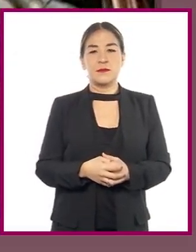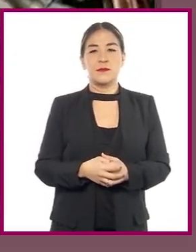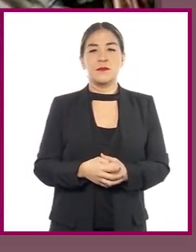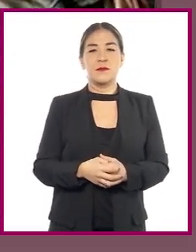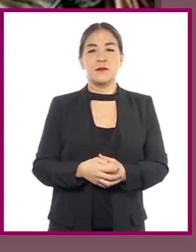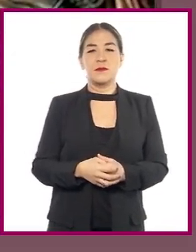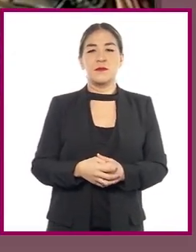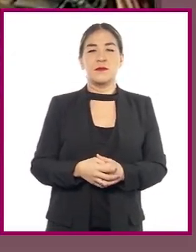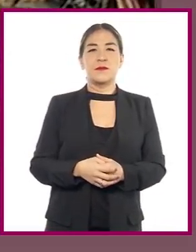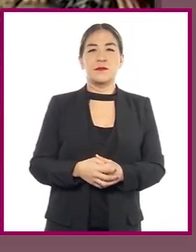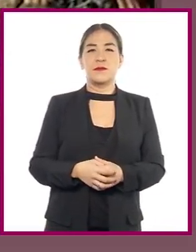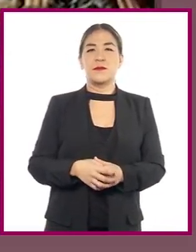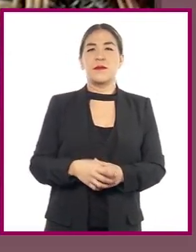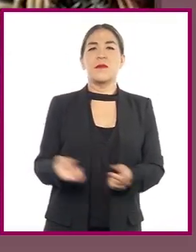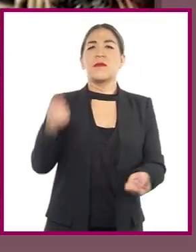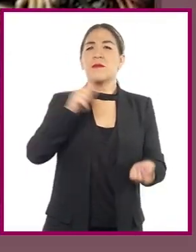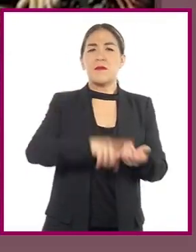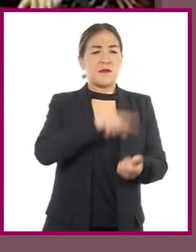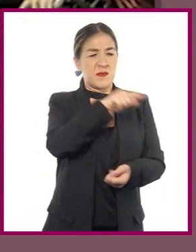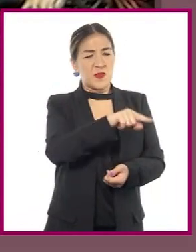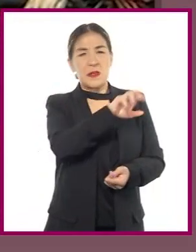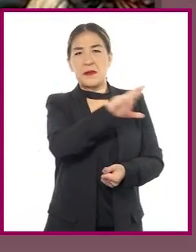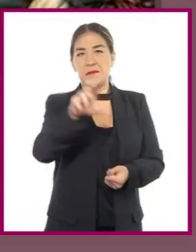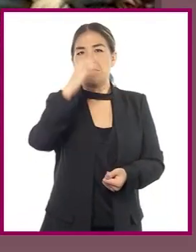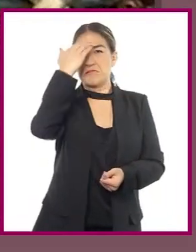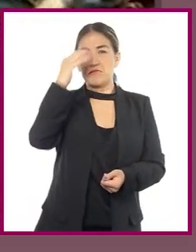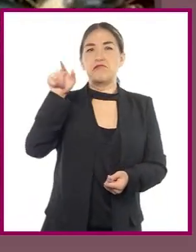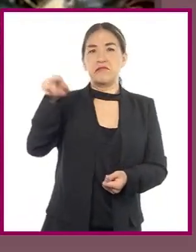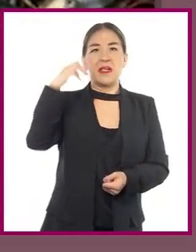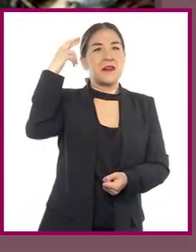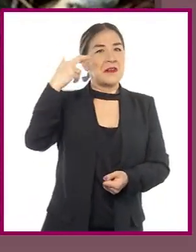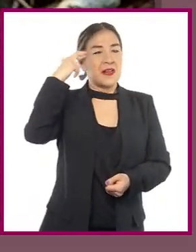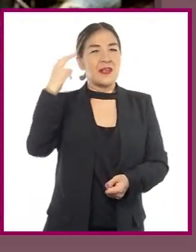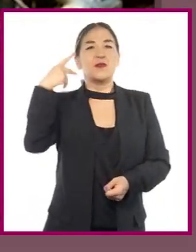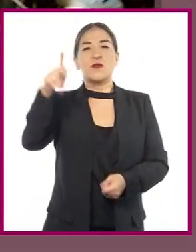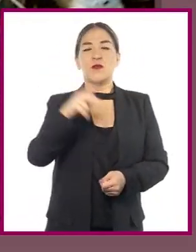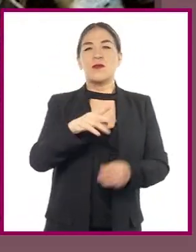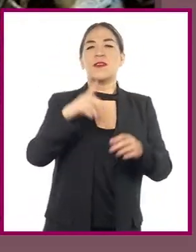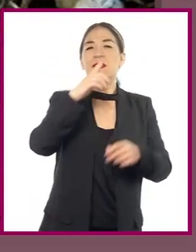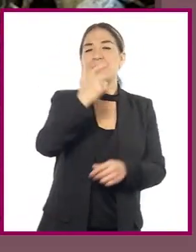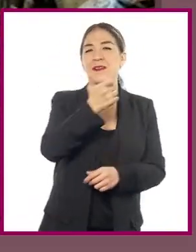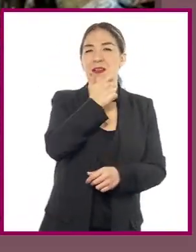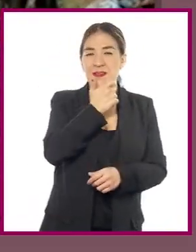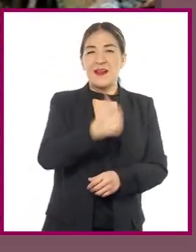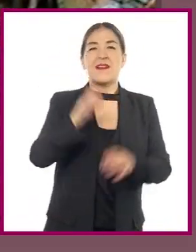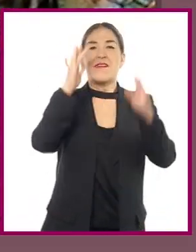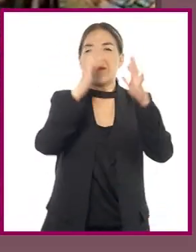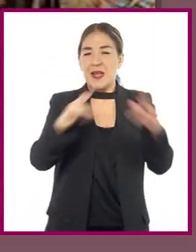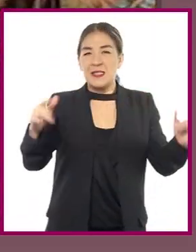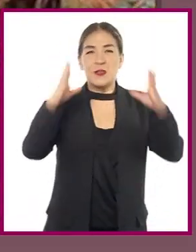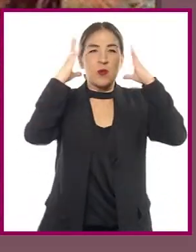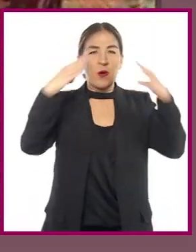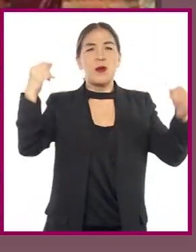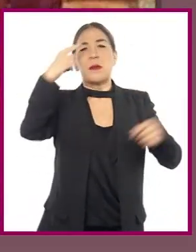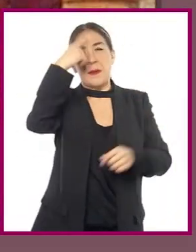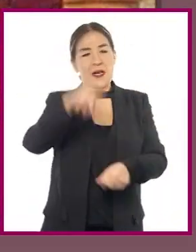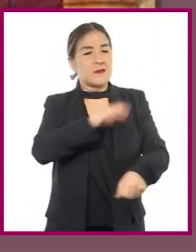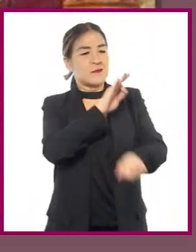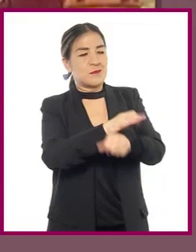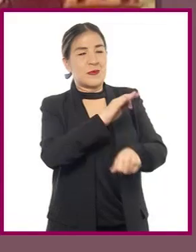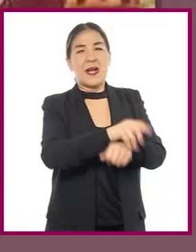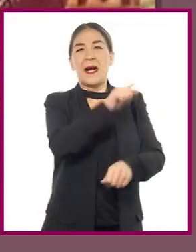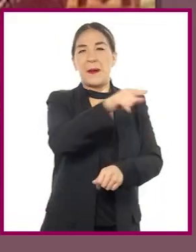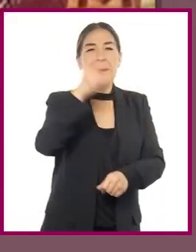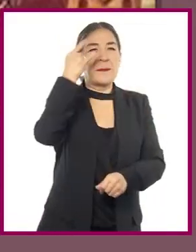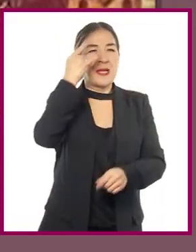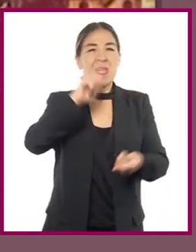Los piratas eran reconocidos por los reyes de Inglaterra, Francia y Holanda, quienes justificaban el asalto a los barcos